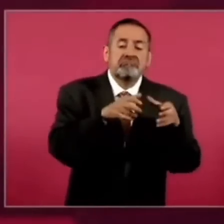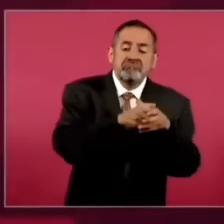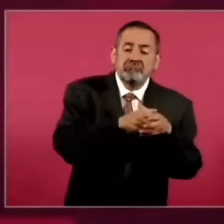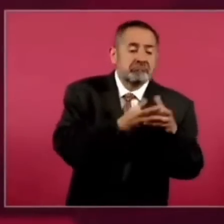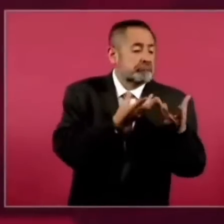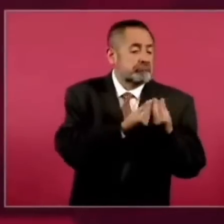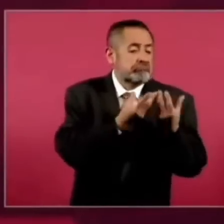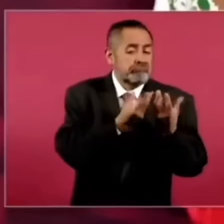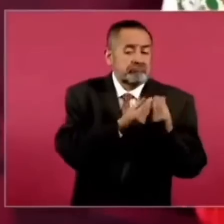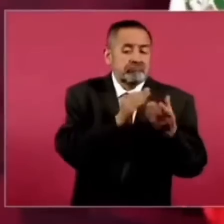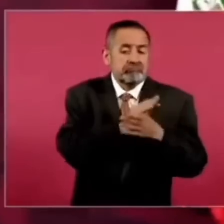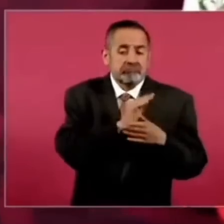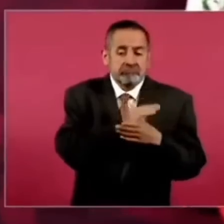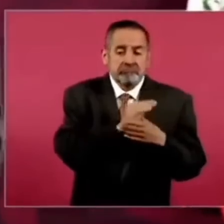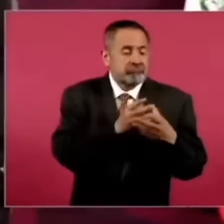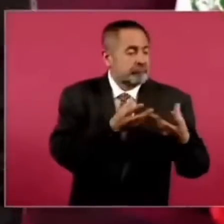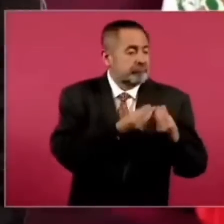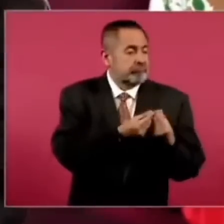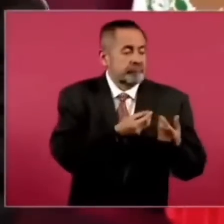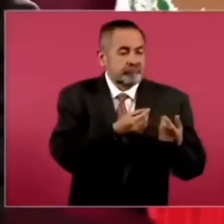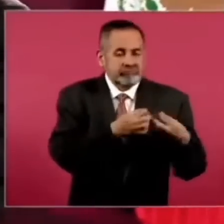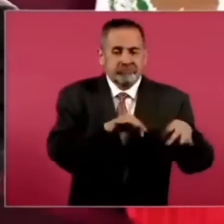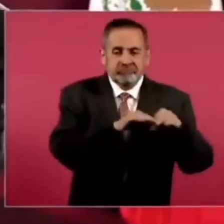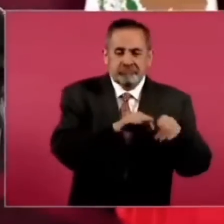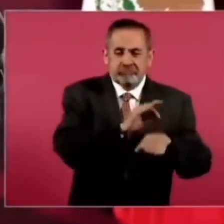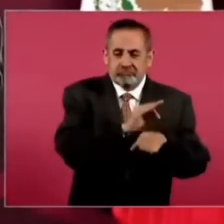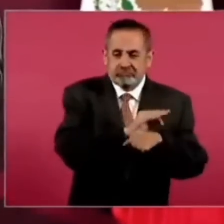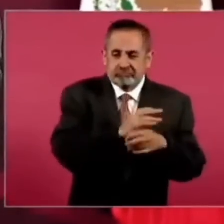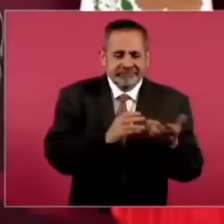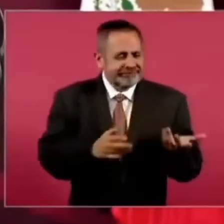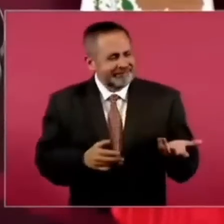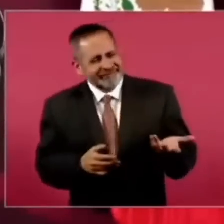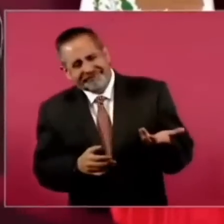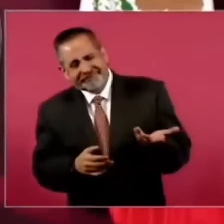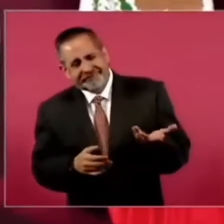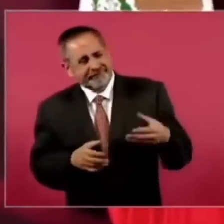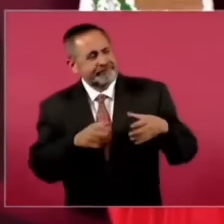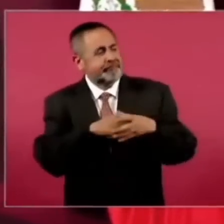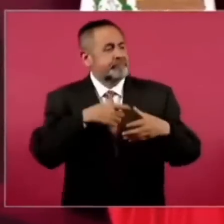los intereses de los grupos de poder económico.